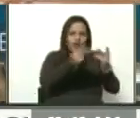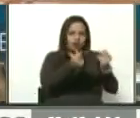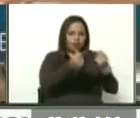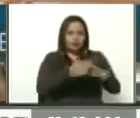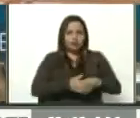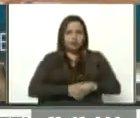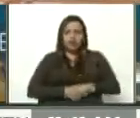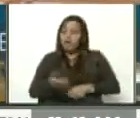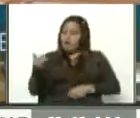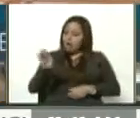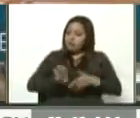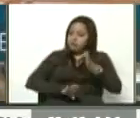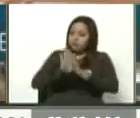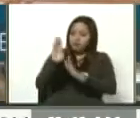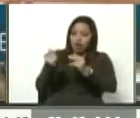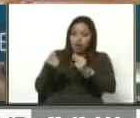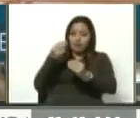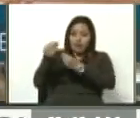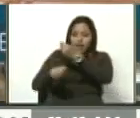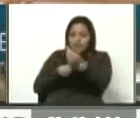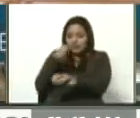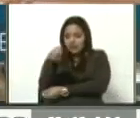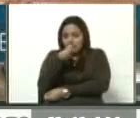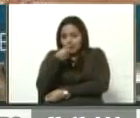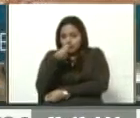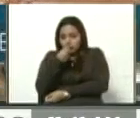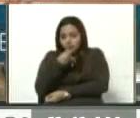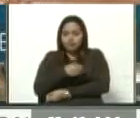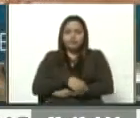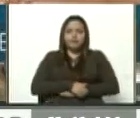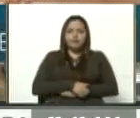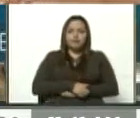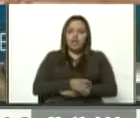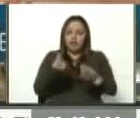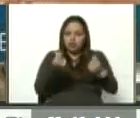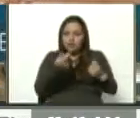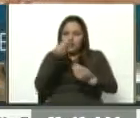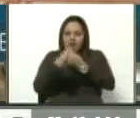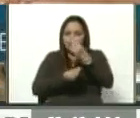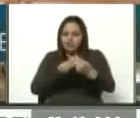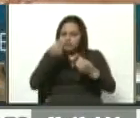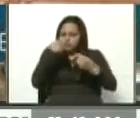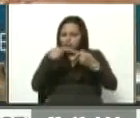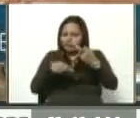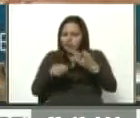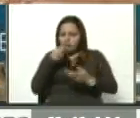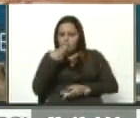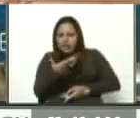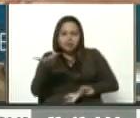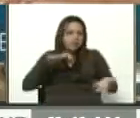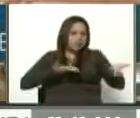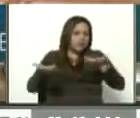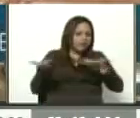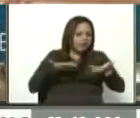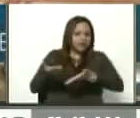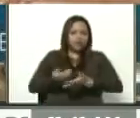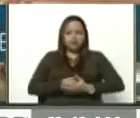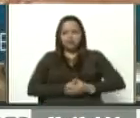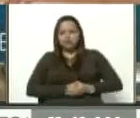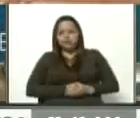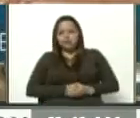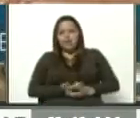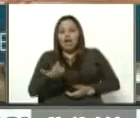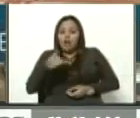la economía que produce alimentos, la economía que produce bienes, que produce servicios. ¿Qué